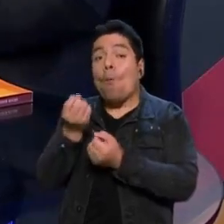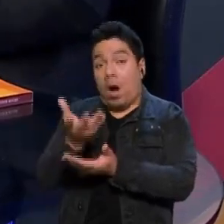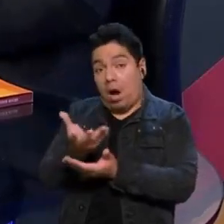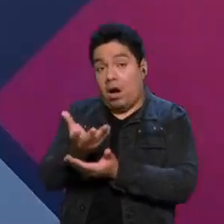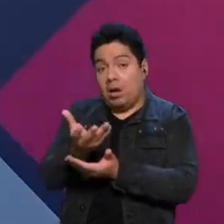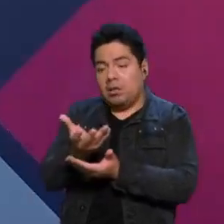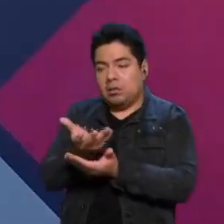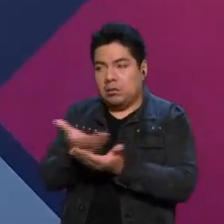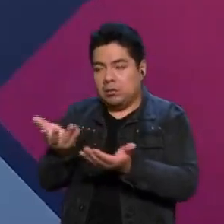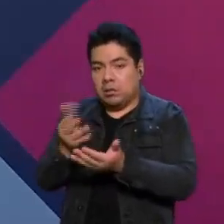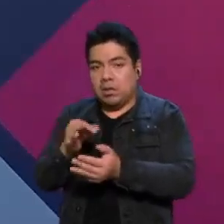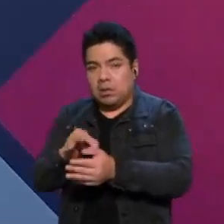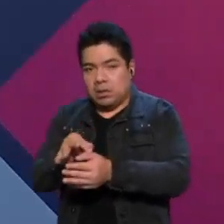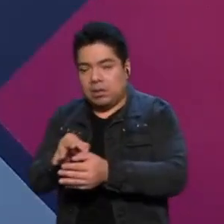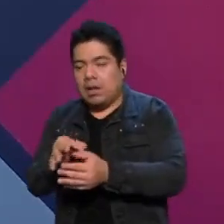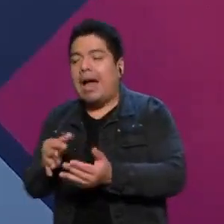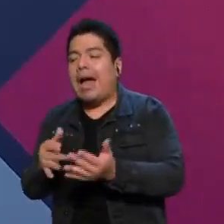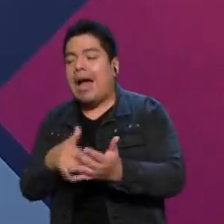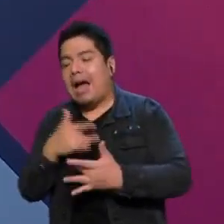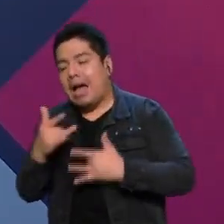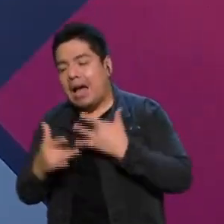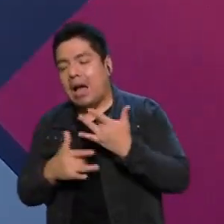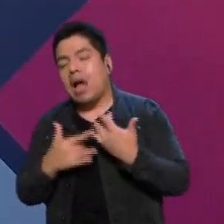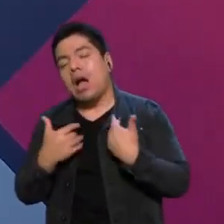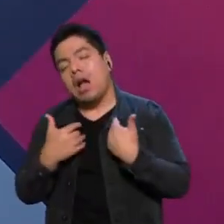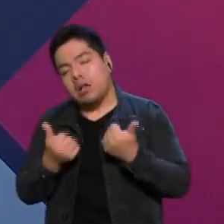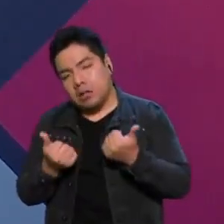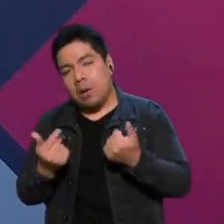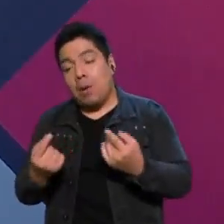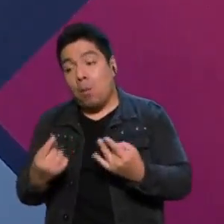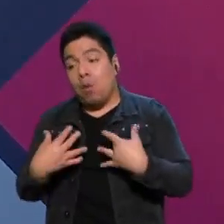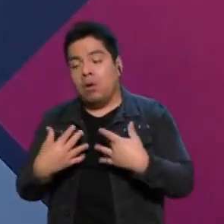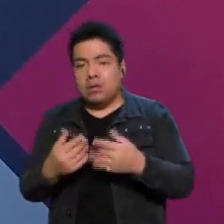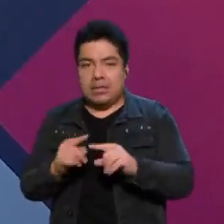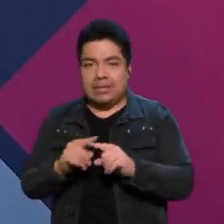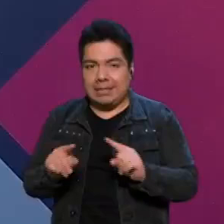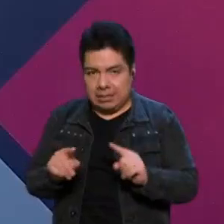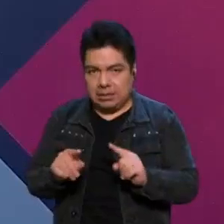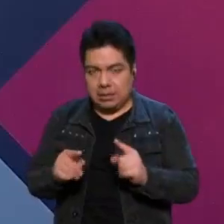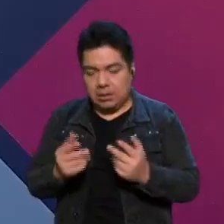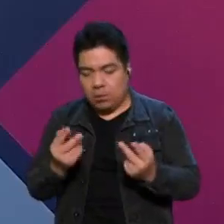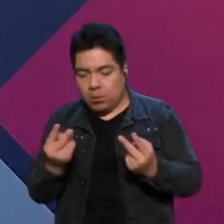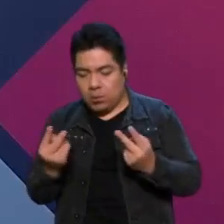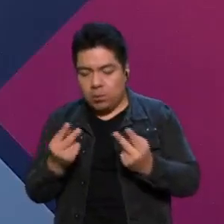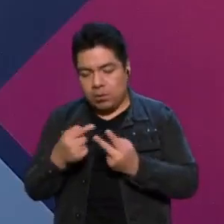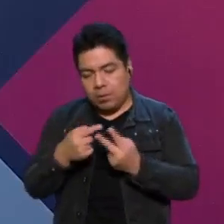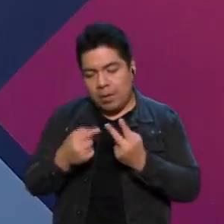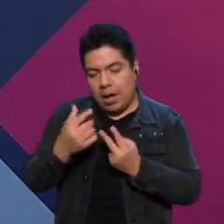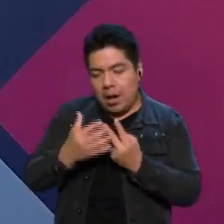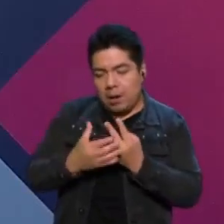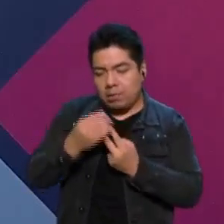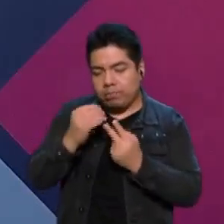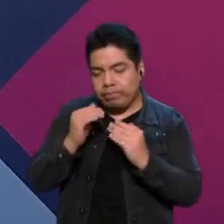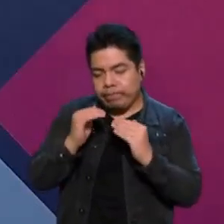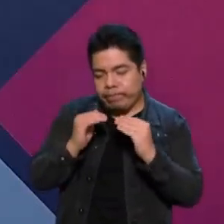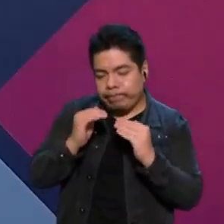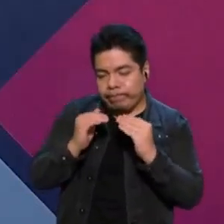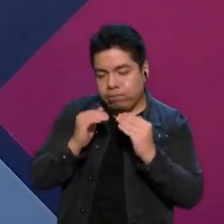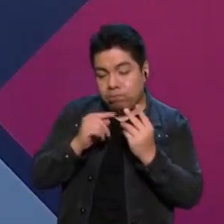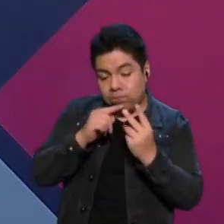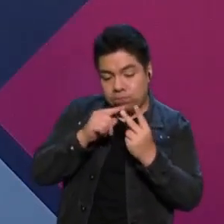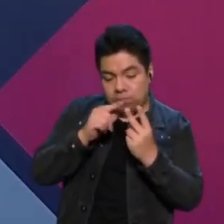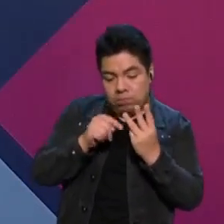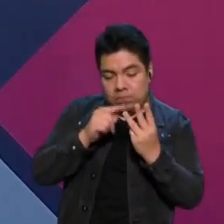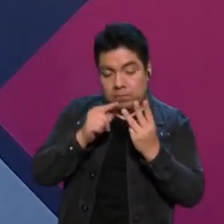que te permite comprenderla de una manera distinta, ¿no? Entonces, establecer entre esos 2 elementos un contraste. Y luego